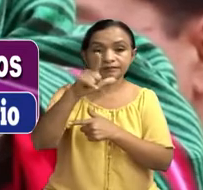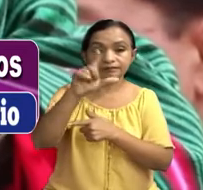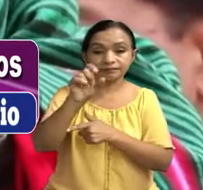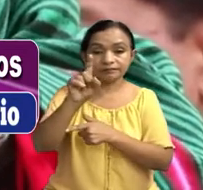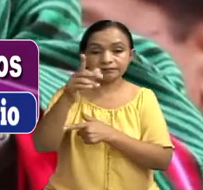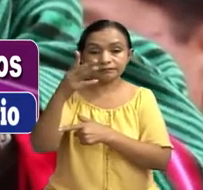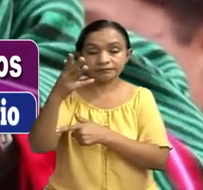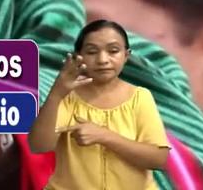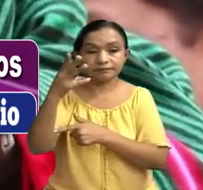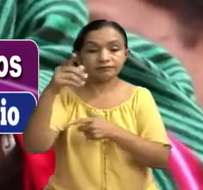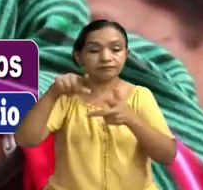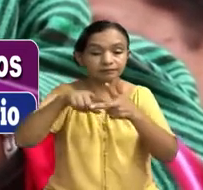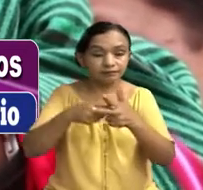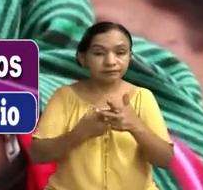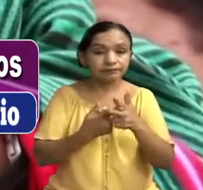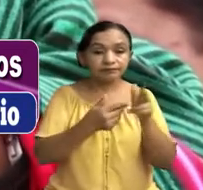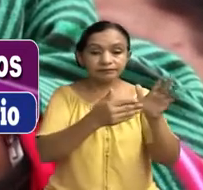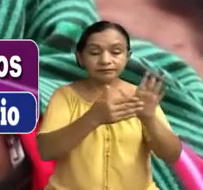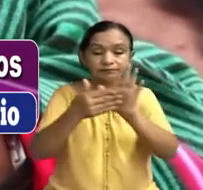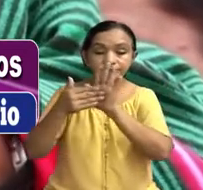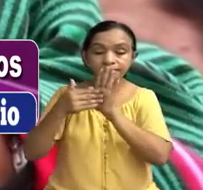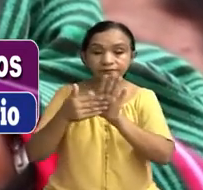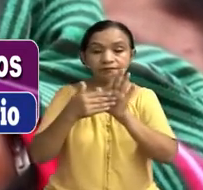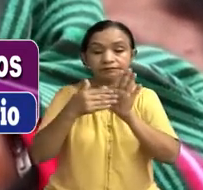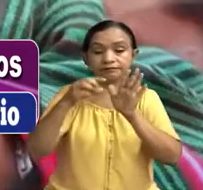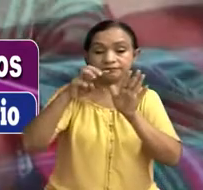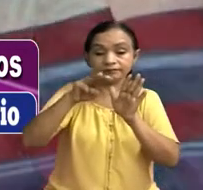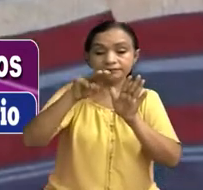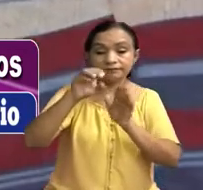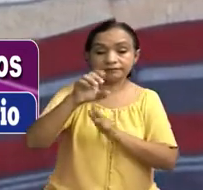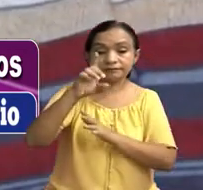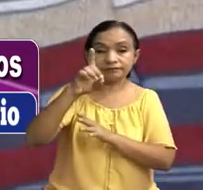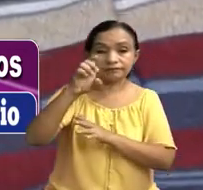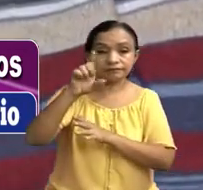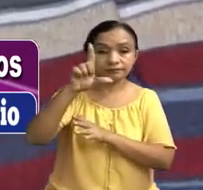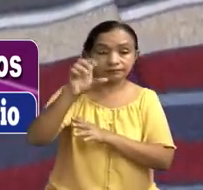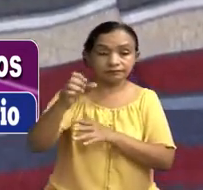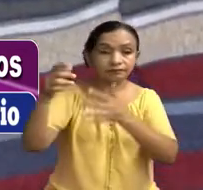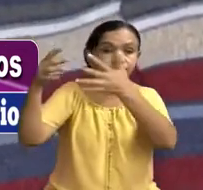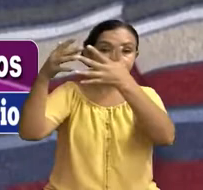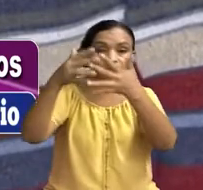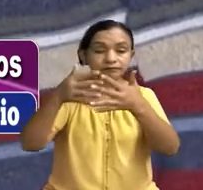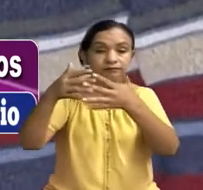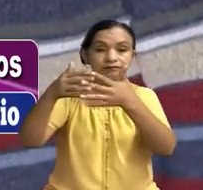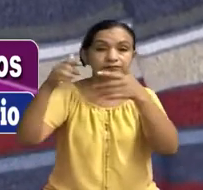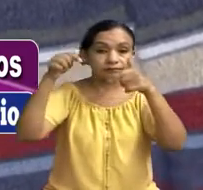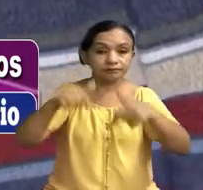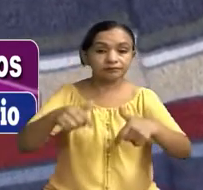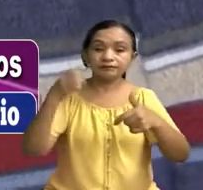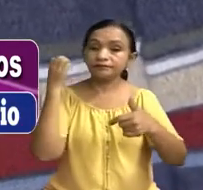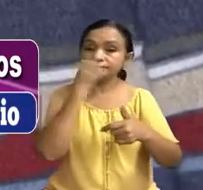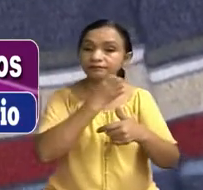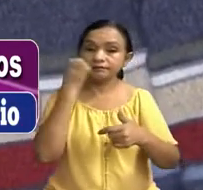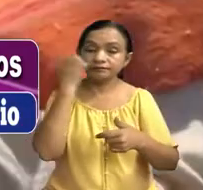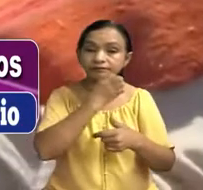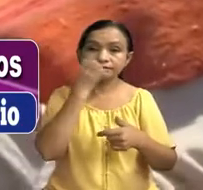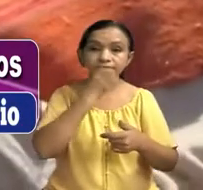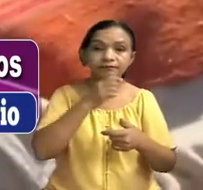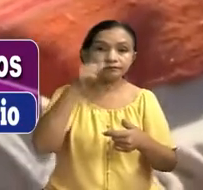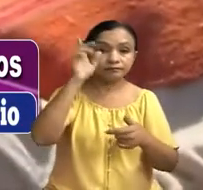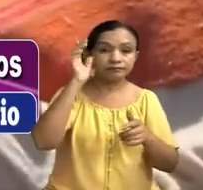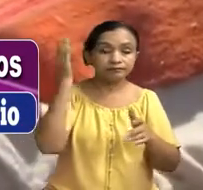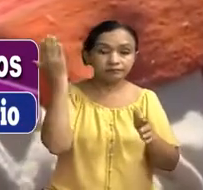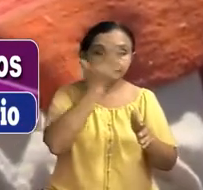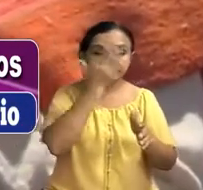también el modelo en que se basó el colonialismo en Norteamérica, lo que es hoy Estados Unidos, fue la esclavitud del